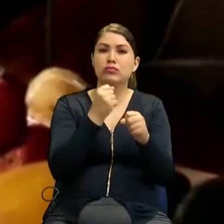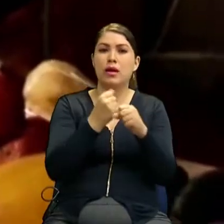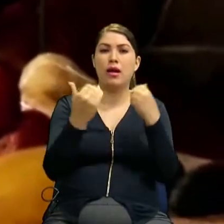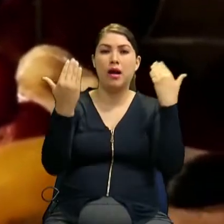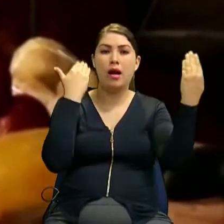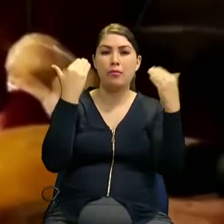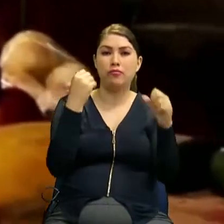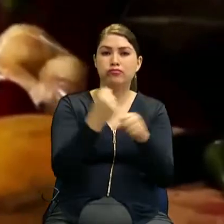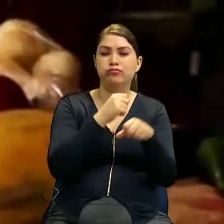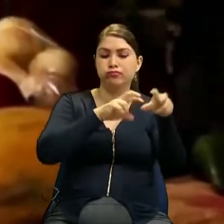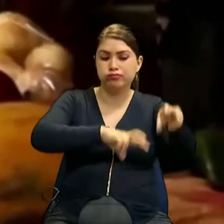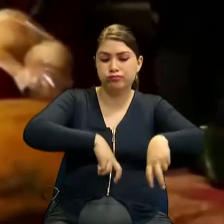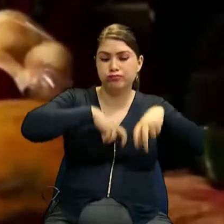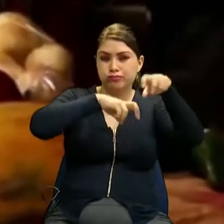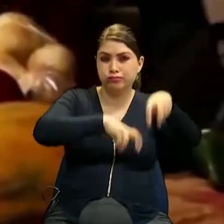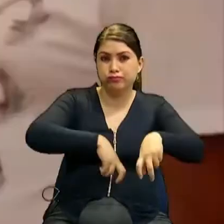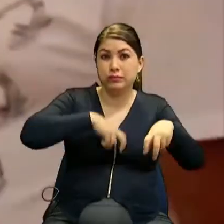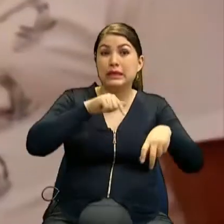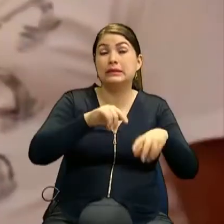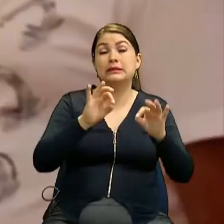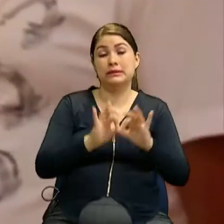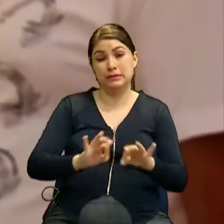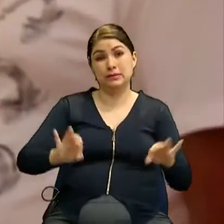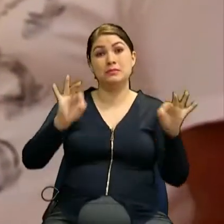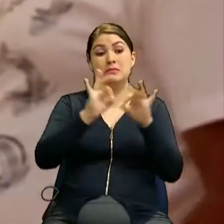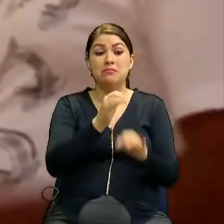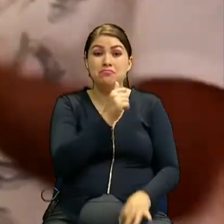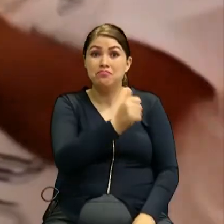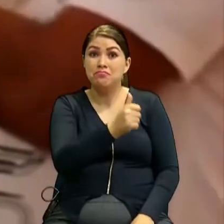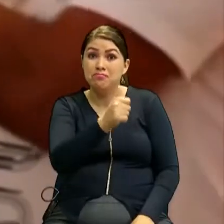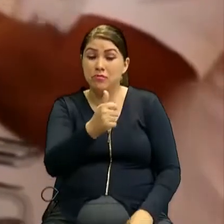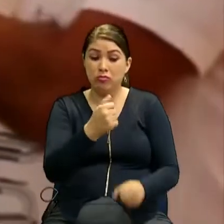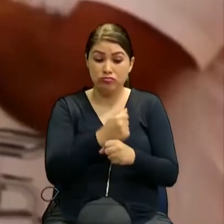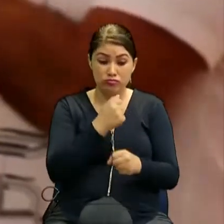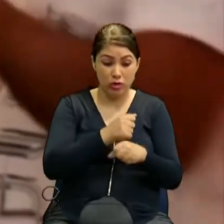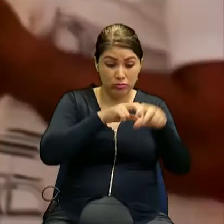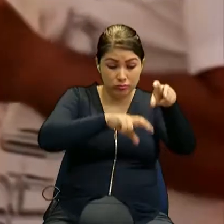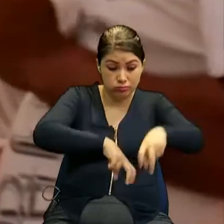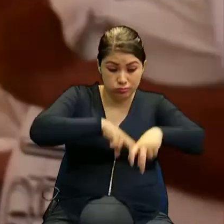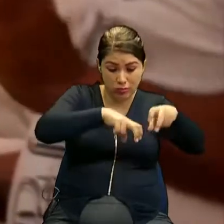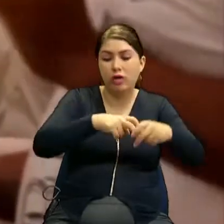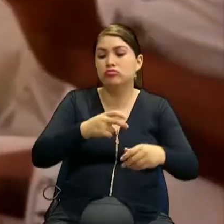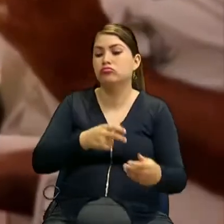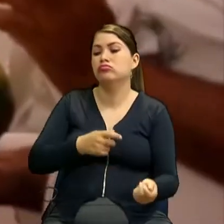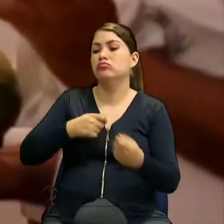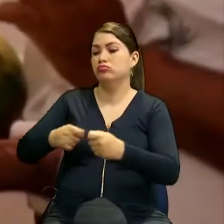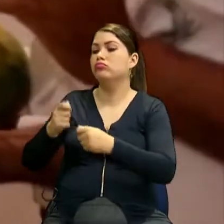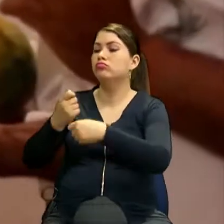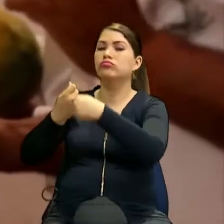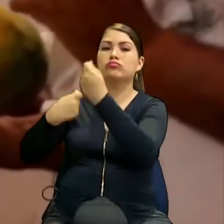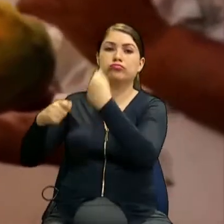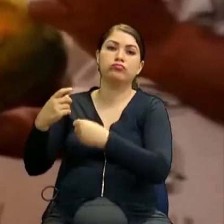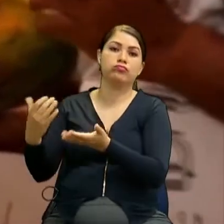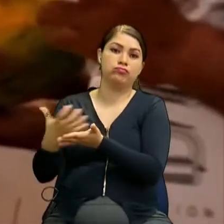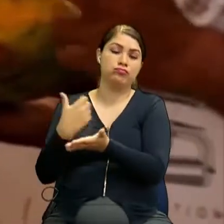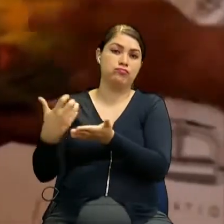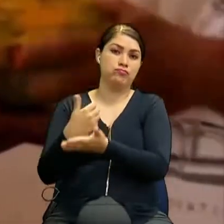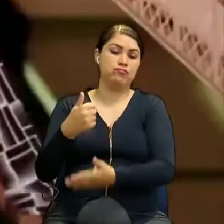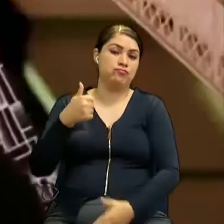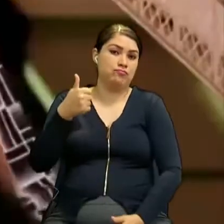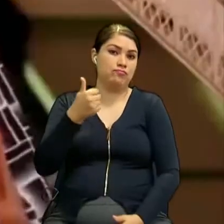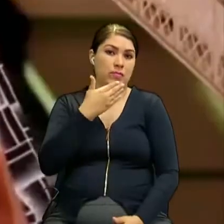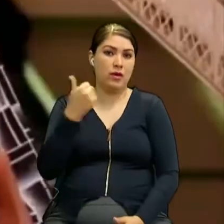campo. Por este motivo, es tan importante que sean los mismos productores los que comercialicen y así obtengan mejores